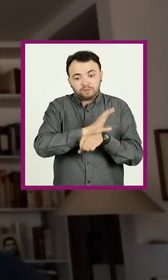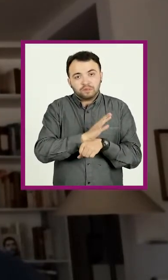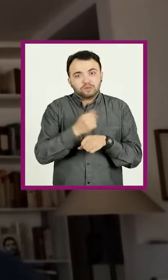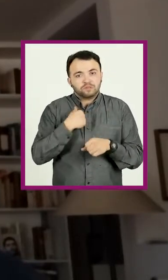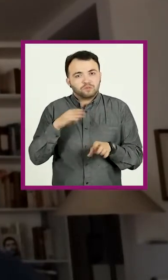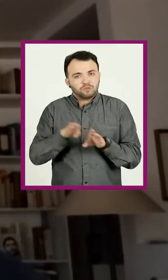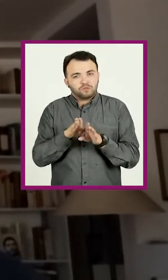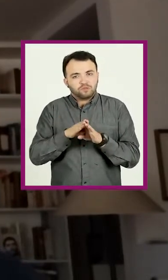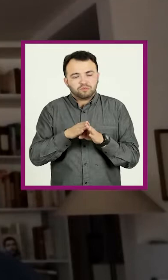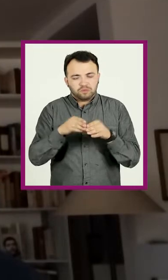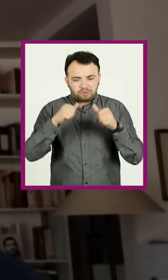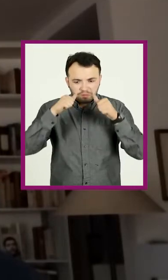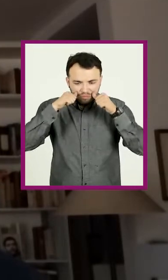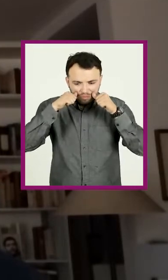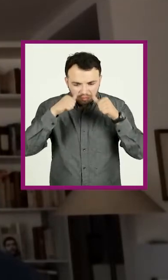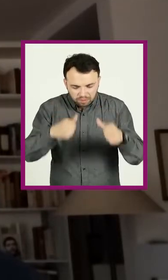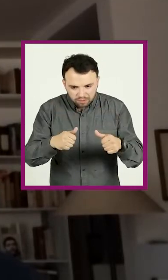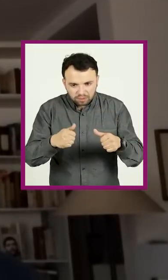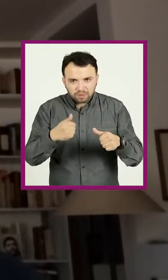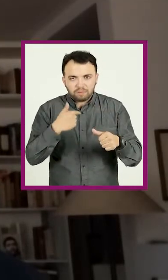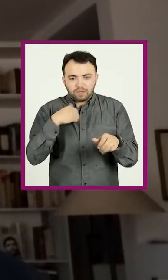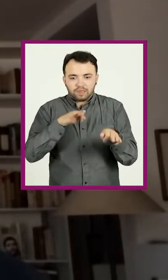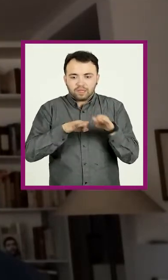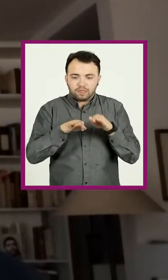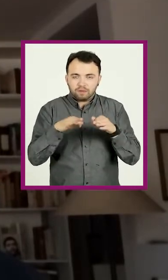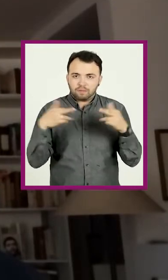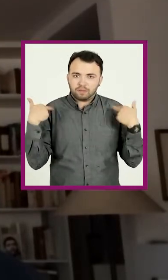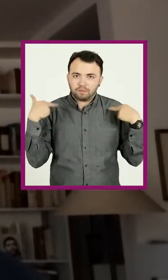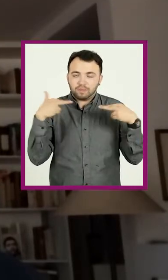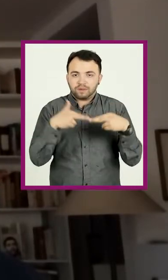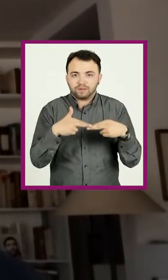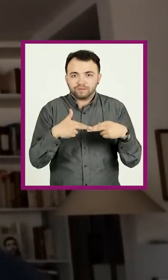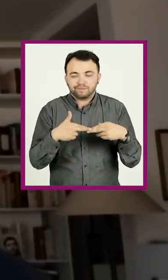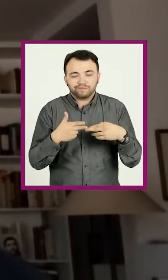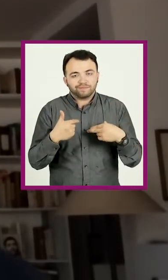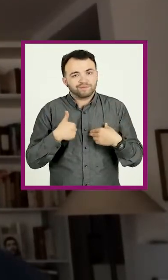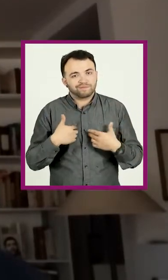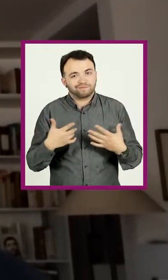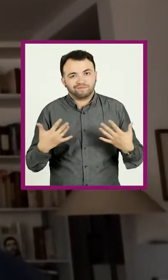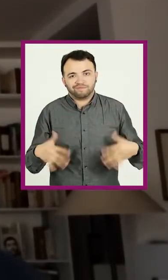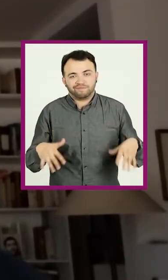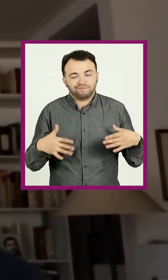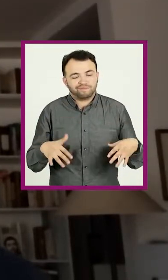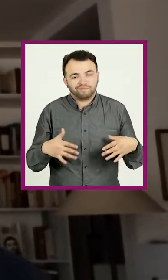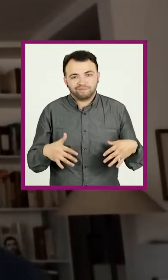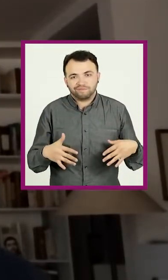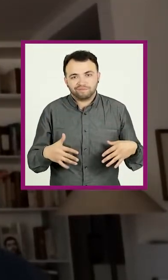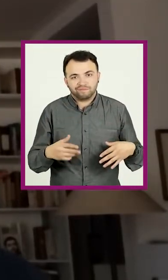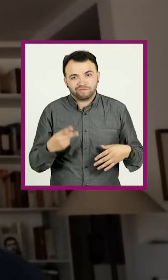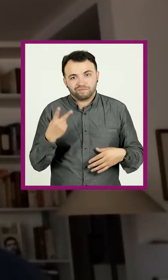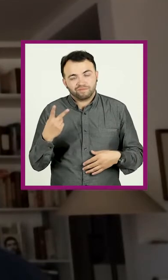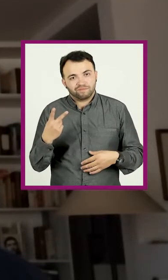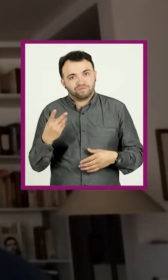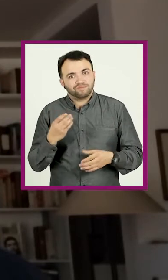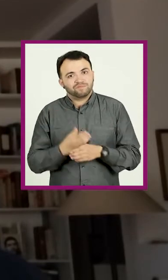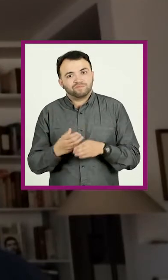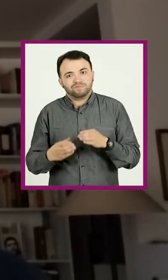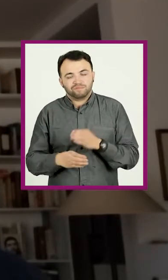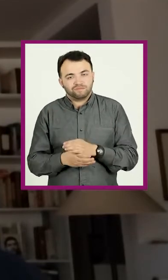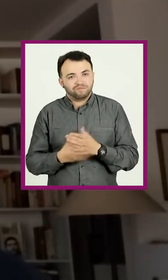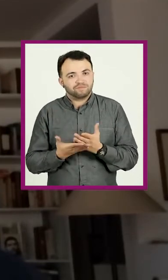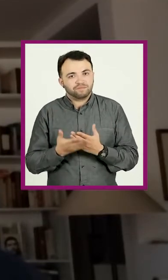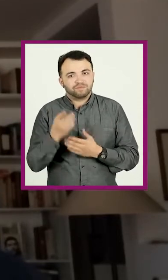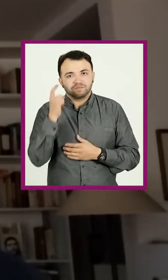me he concentrado más en mi trabajo como profesor. Sin embargo, lamento